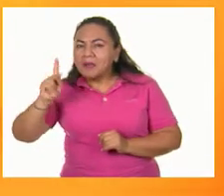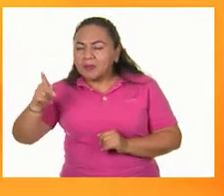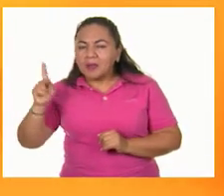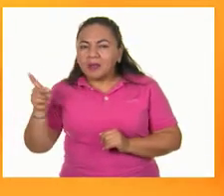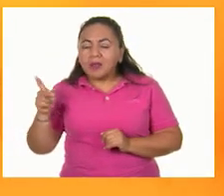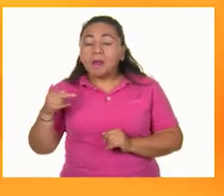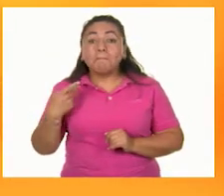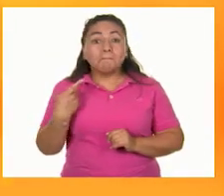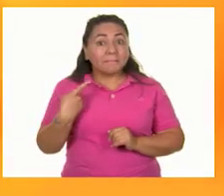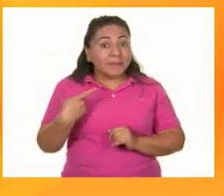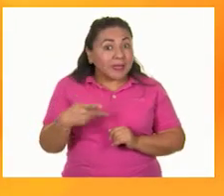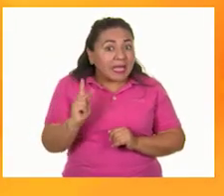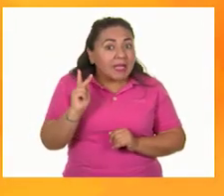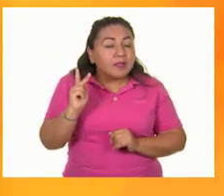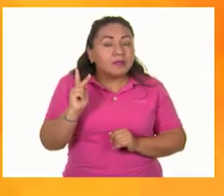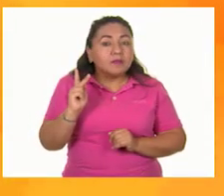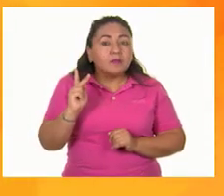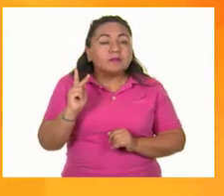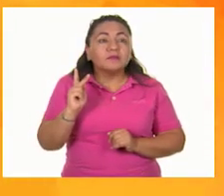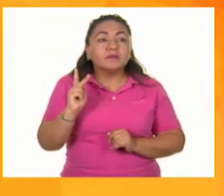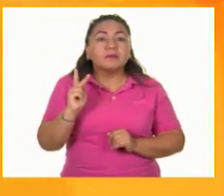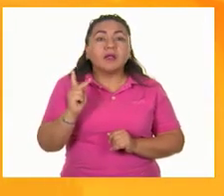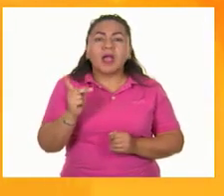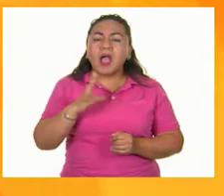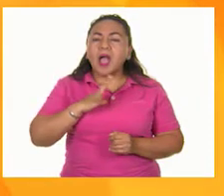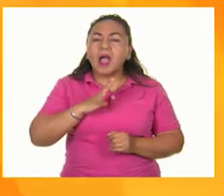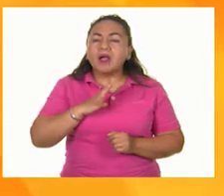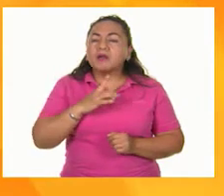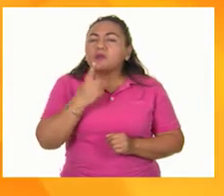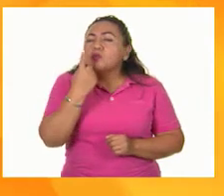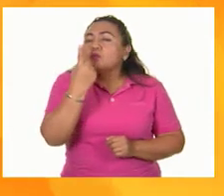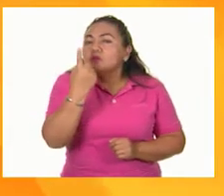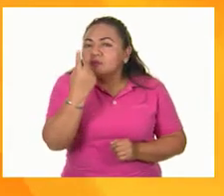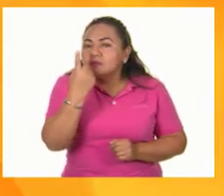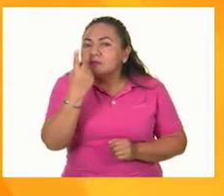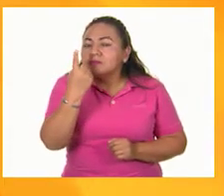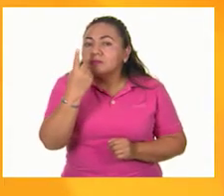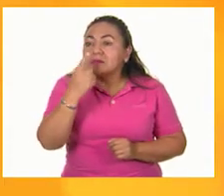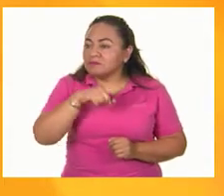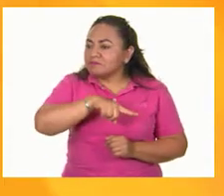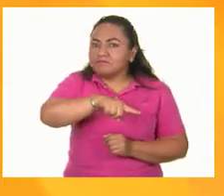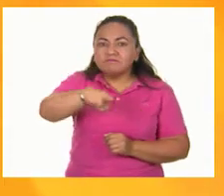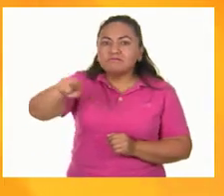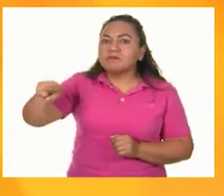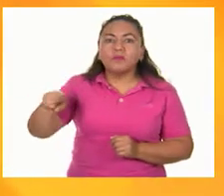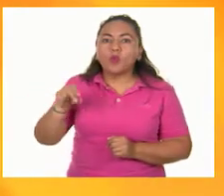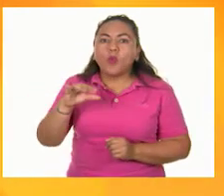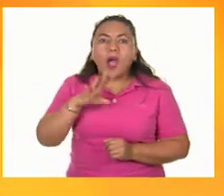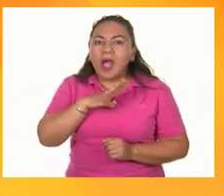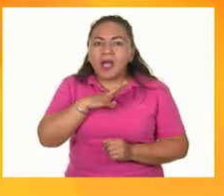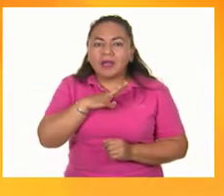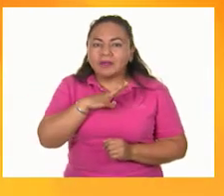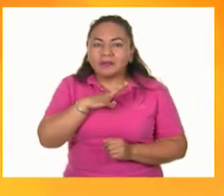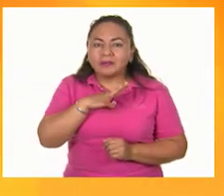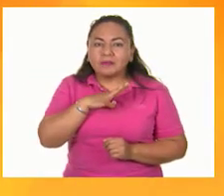Y sin embargo, poseen algo que los otros no tienen.